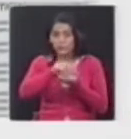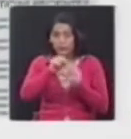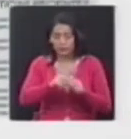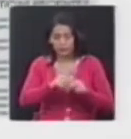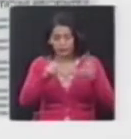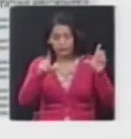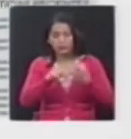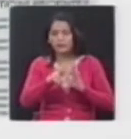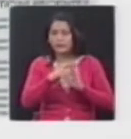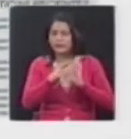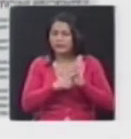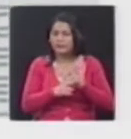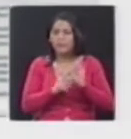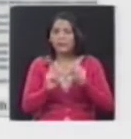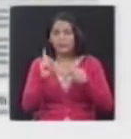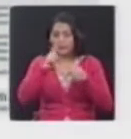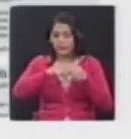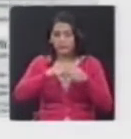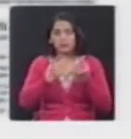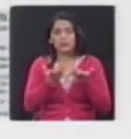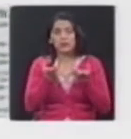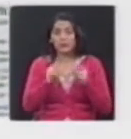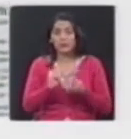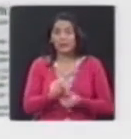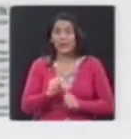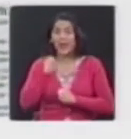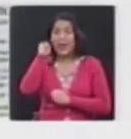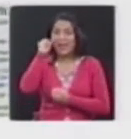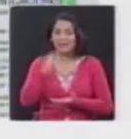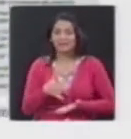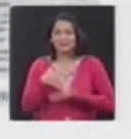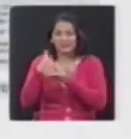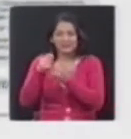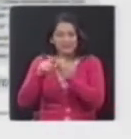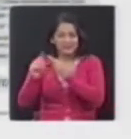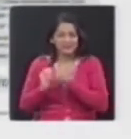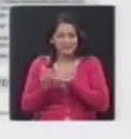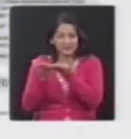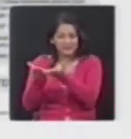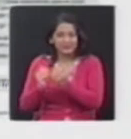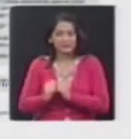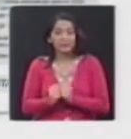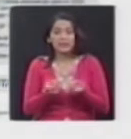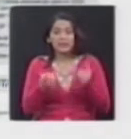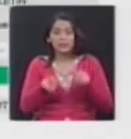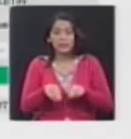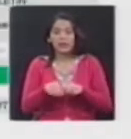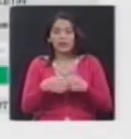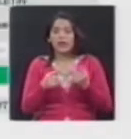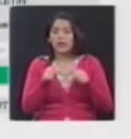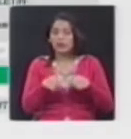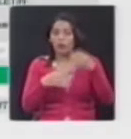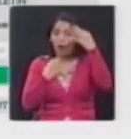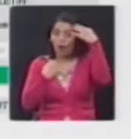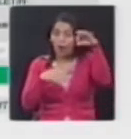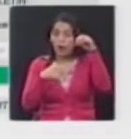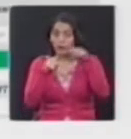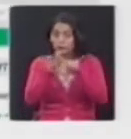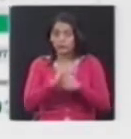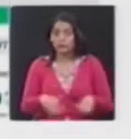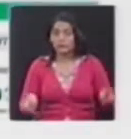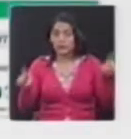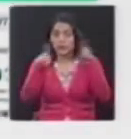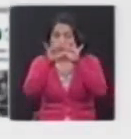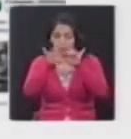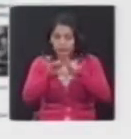todas identificadas, están los premios con los que se va a reconocer y además también existe un formulario online en el cual pueden subir toda